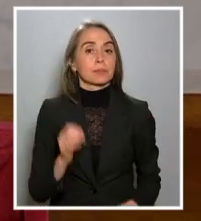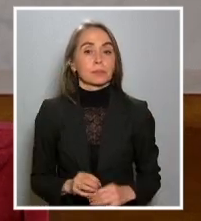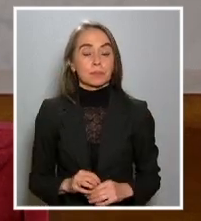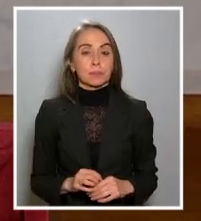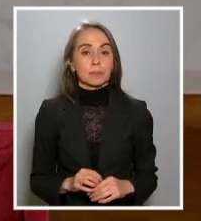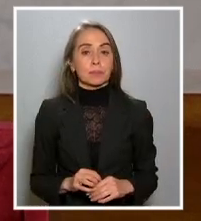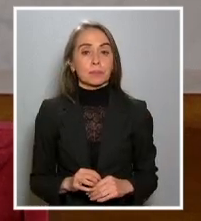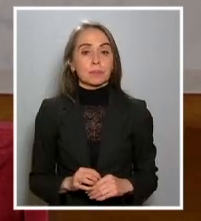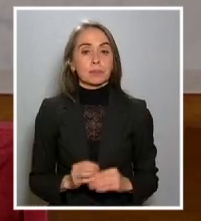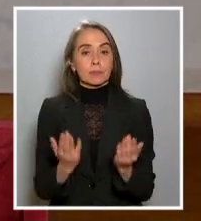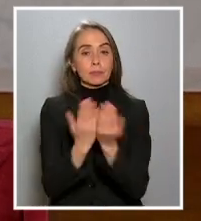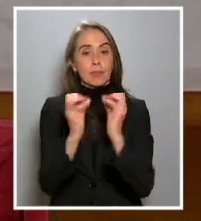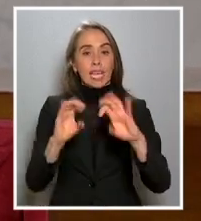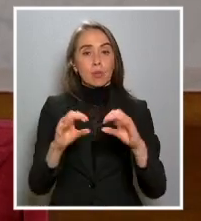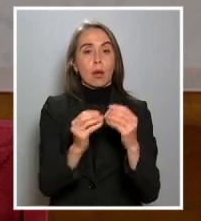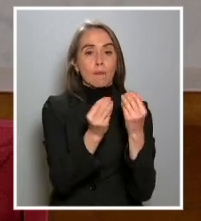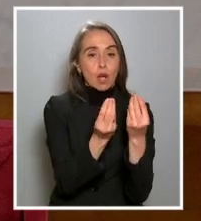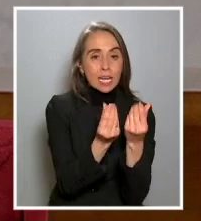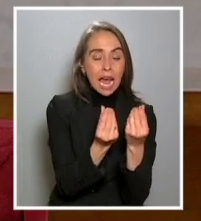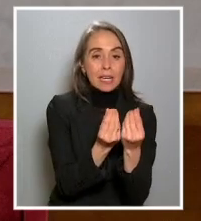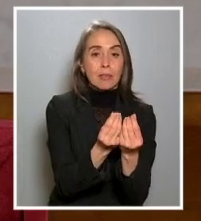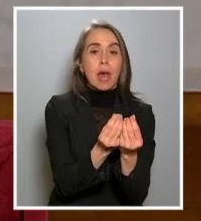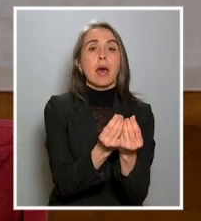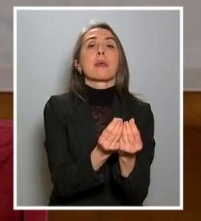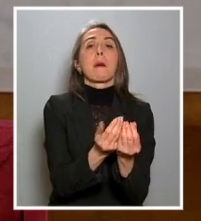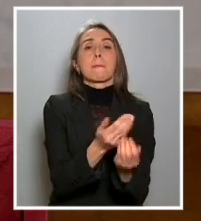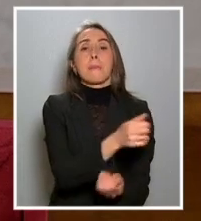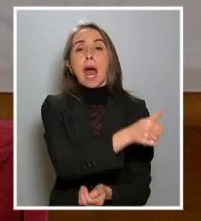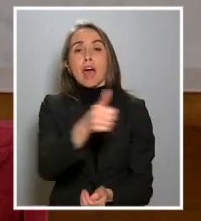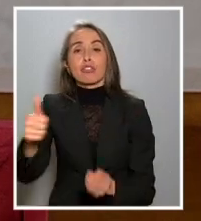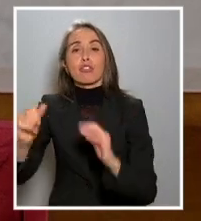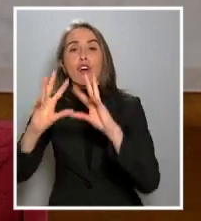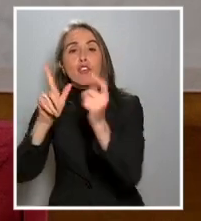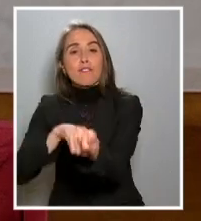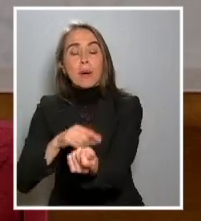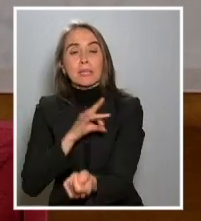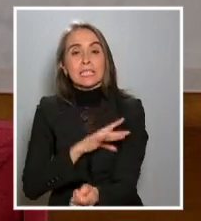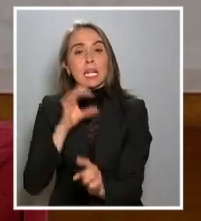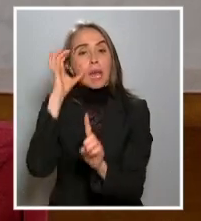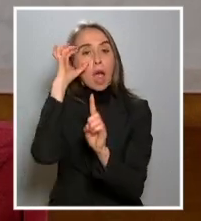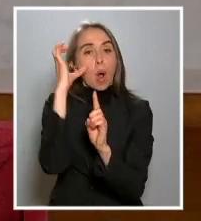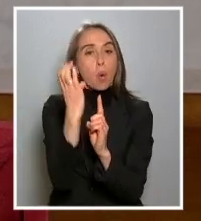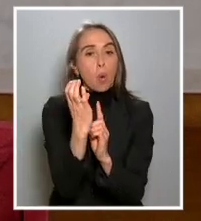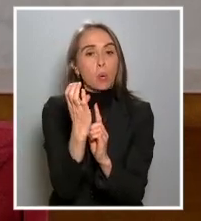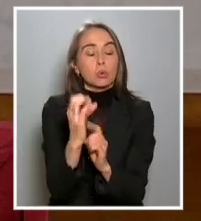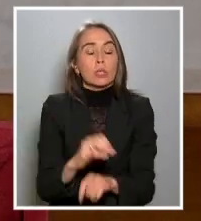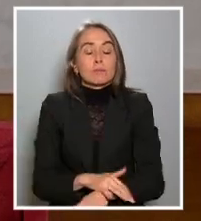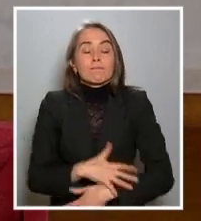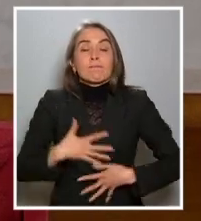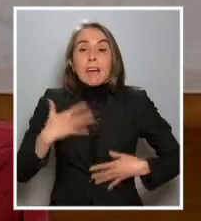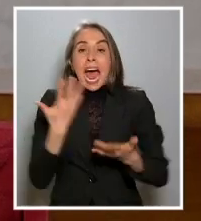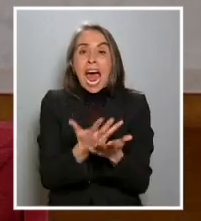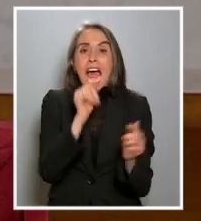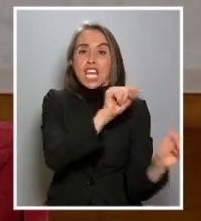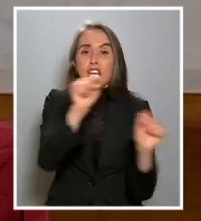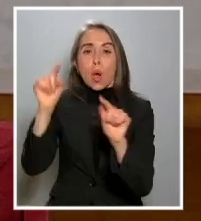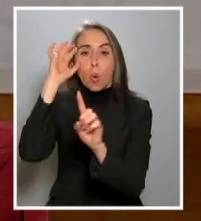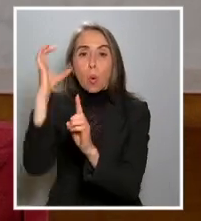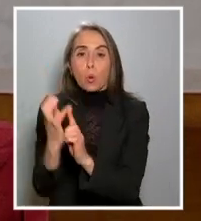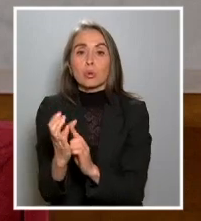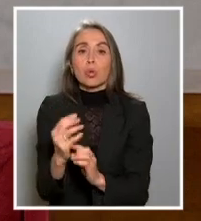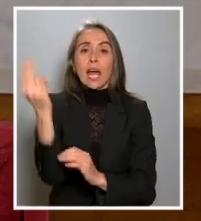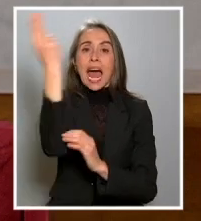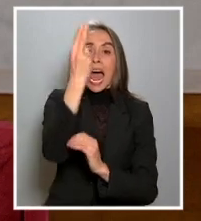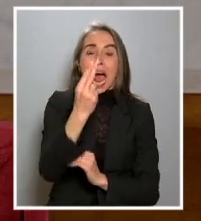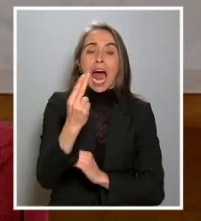con una educación de calidad al alcance de toda la familia chilena, con una cultura vibrante, con una creación